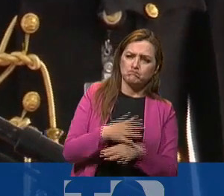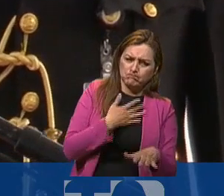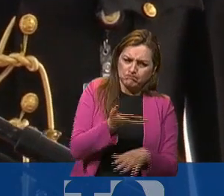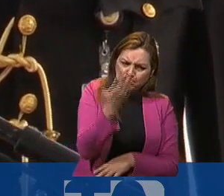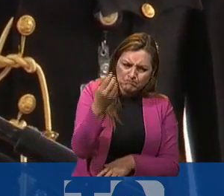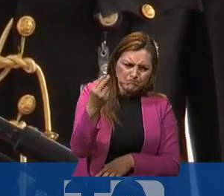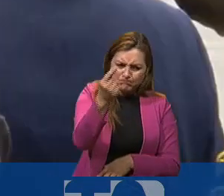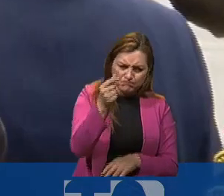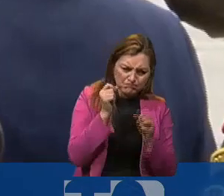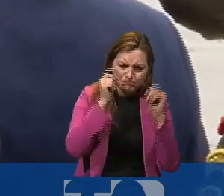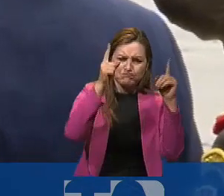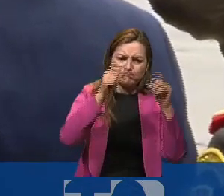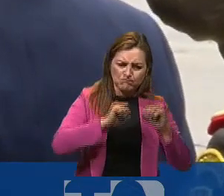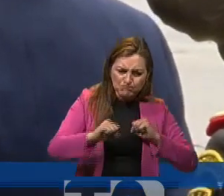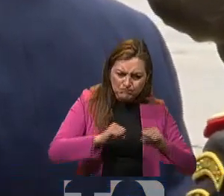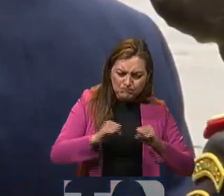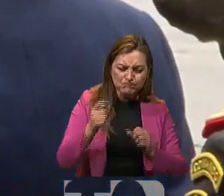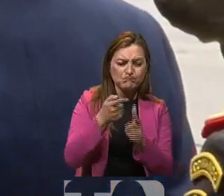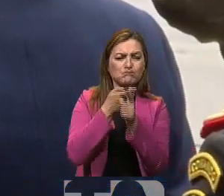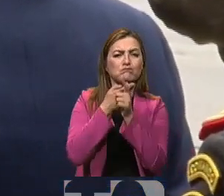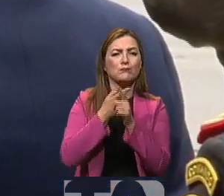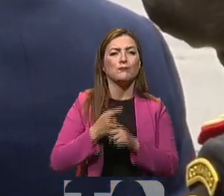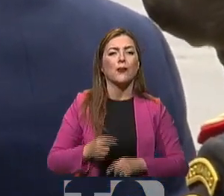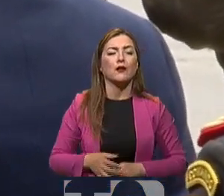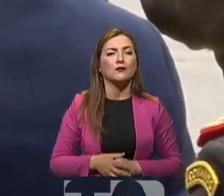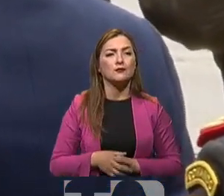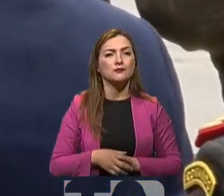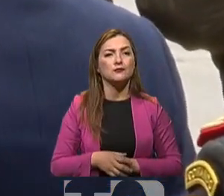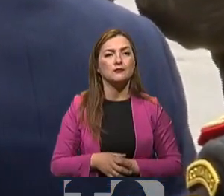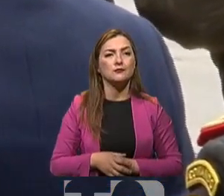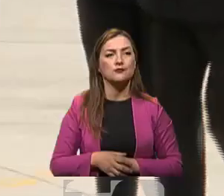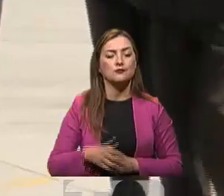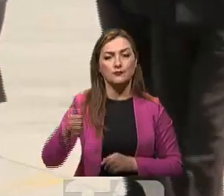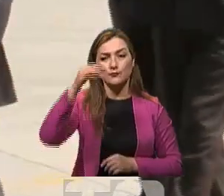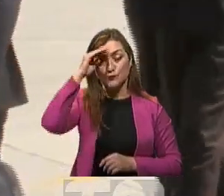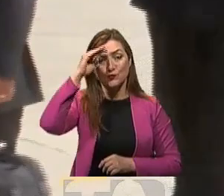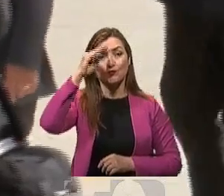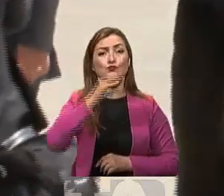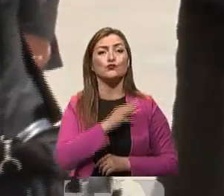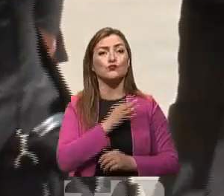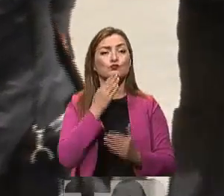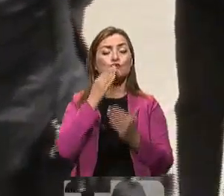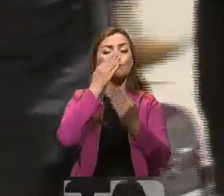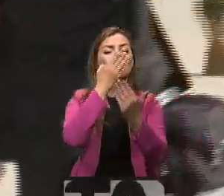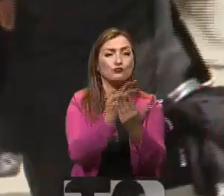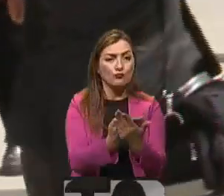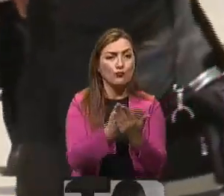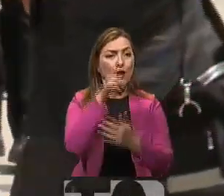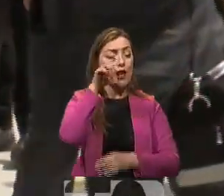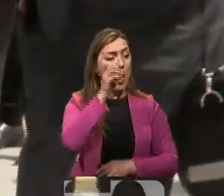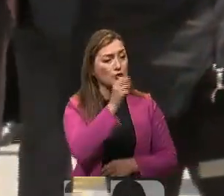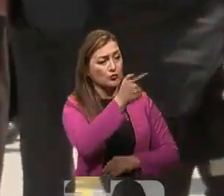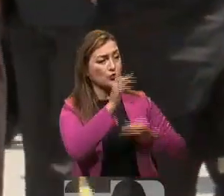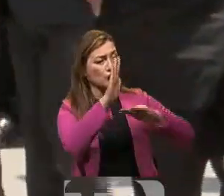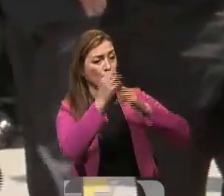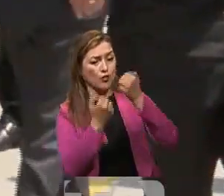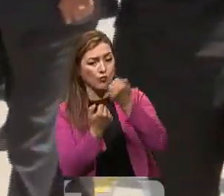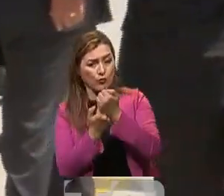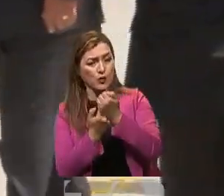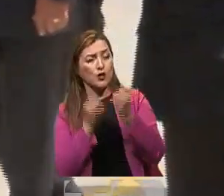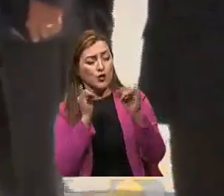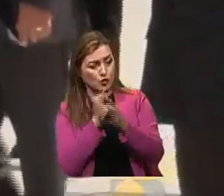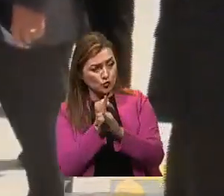trámite urgente. Por su parte, el jefe del Comando Conjunto de las Fuerzas Armadas agradeció al mandatario por el compromiso de apoyar a